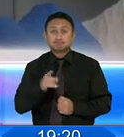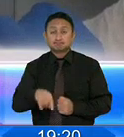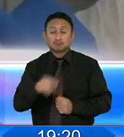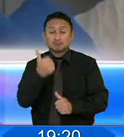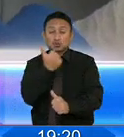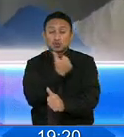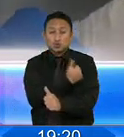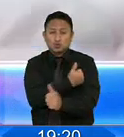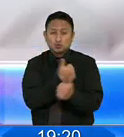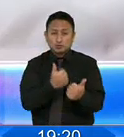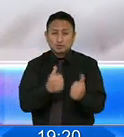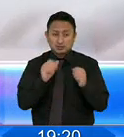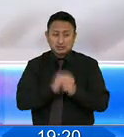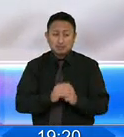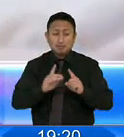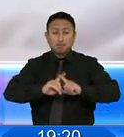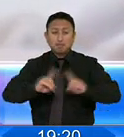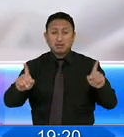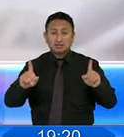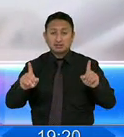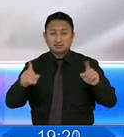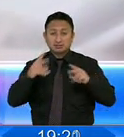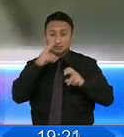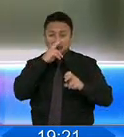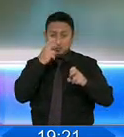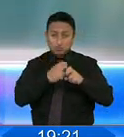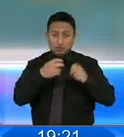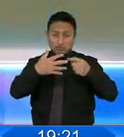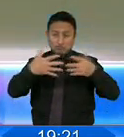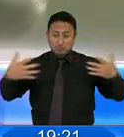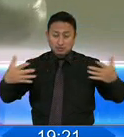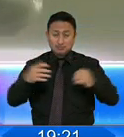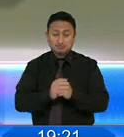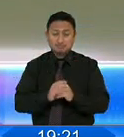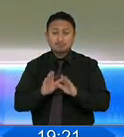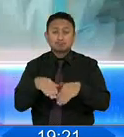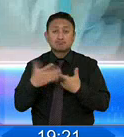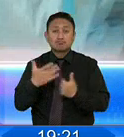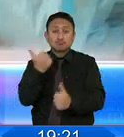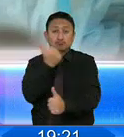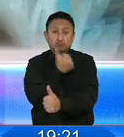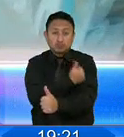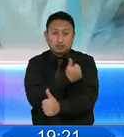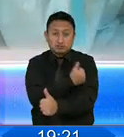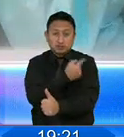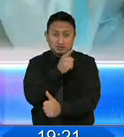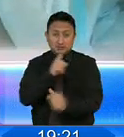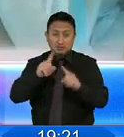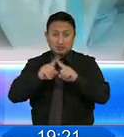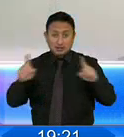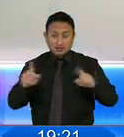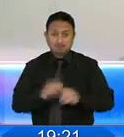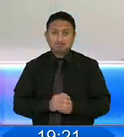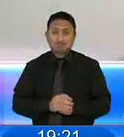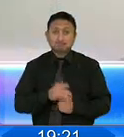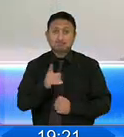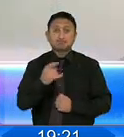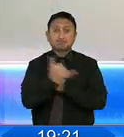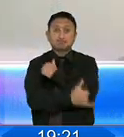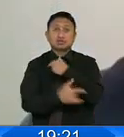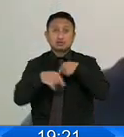pero poseen diferentes características, por lo que para su aplicación se tiene que tomar en cuenta varios factores. Los países han